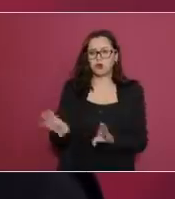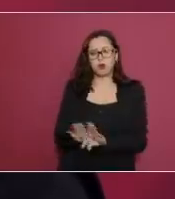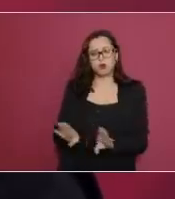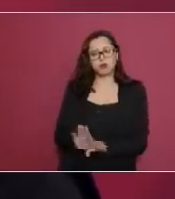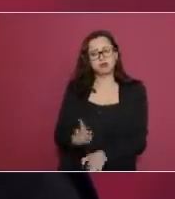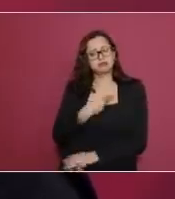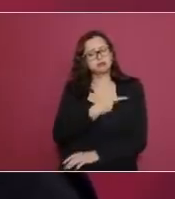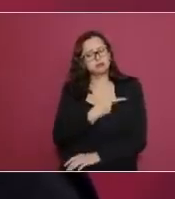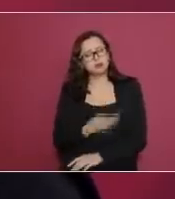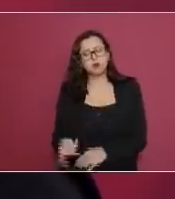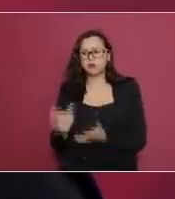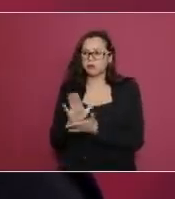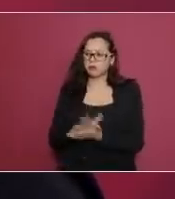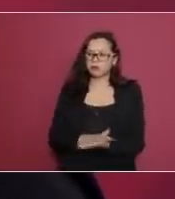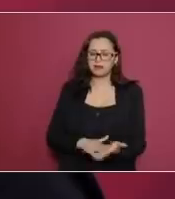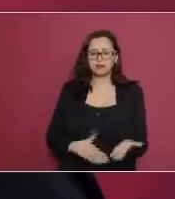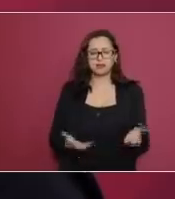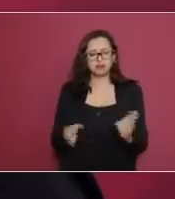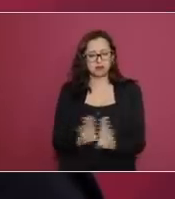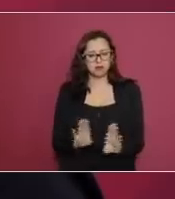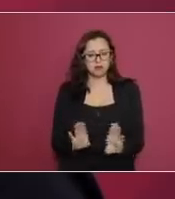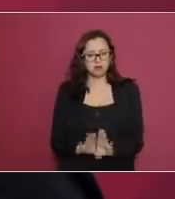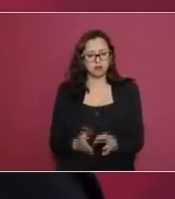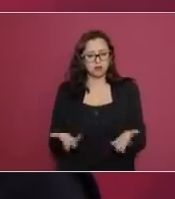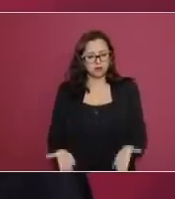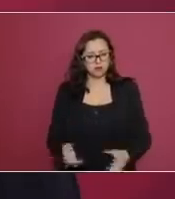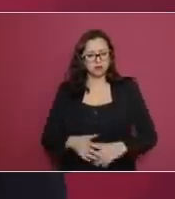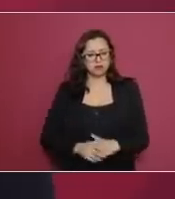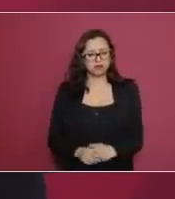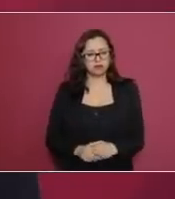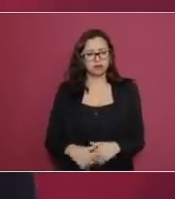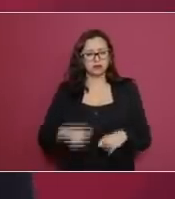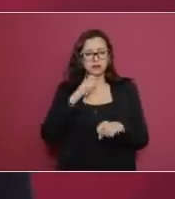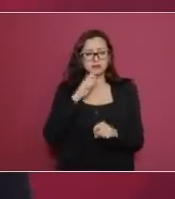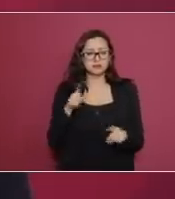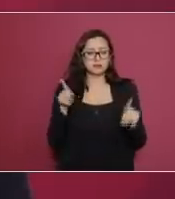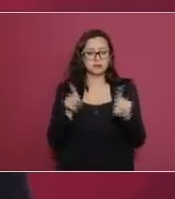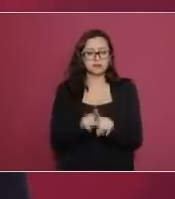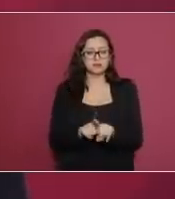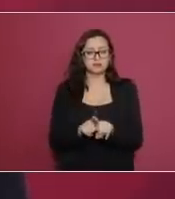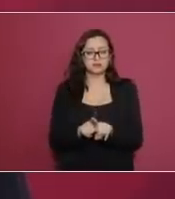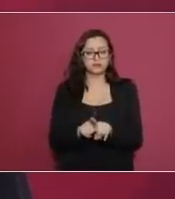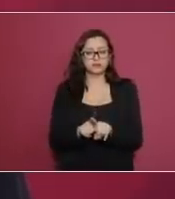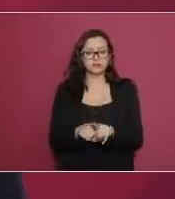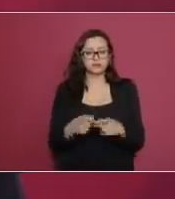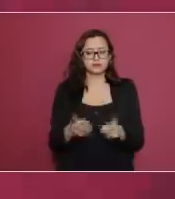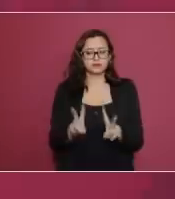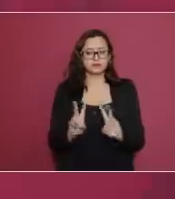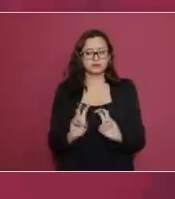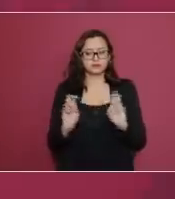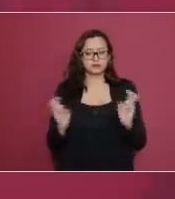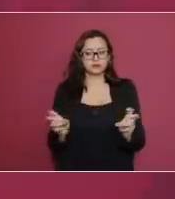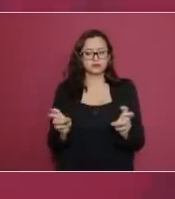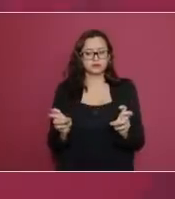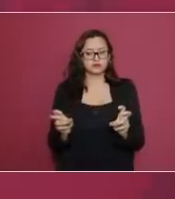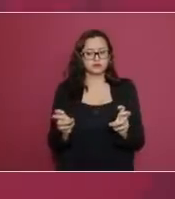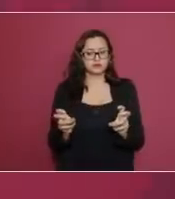lo saca la gente humilde? Lo mismo en el caso de